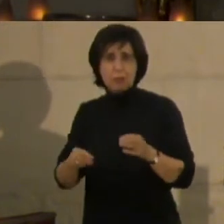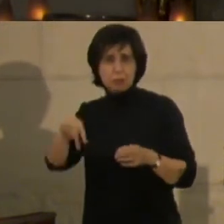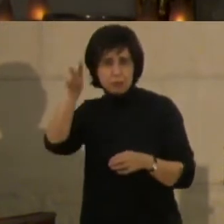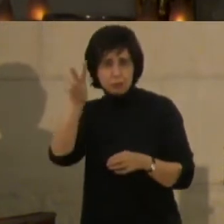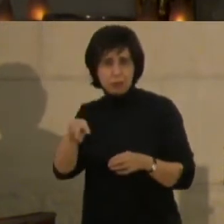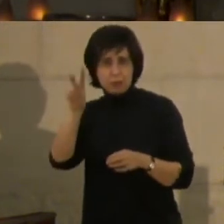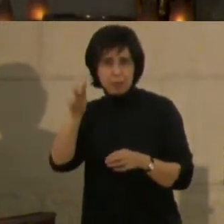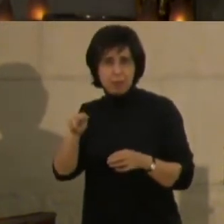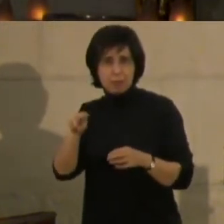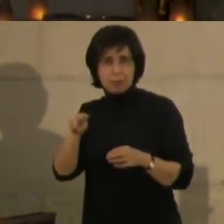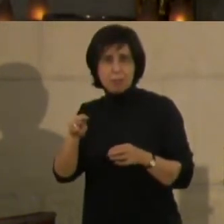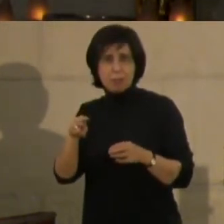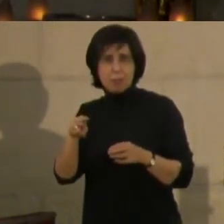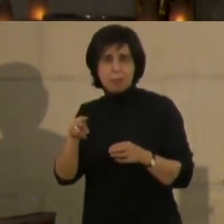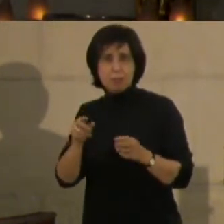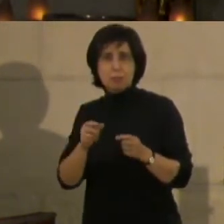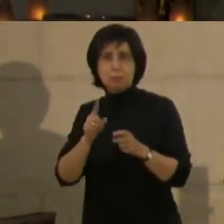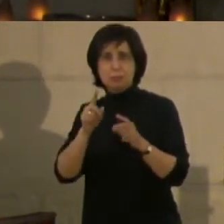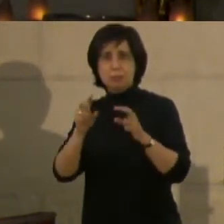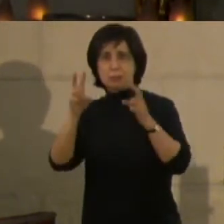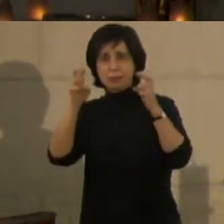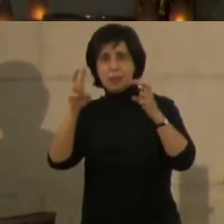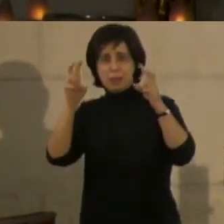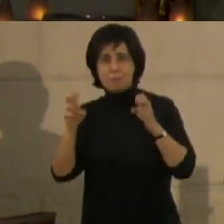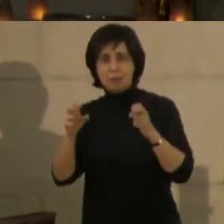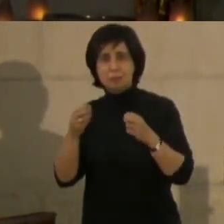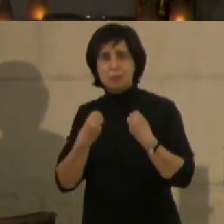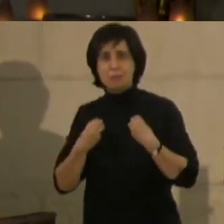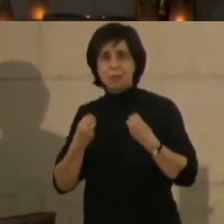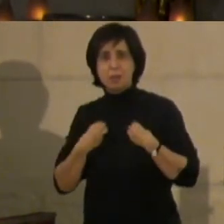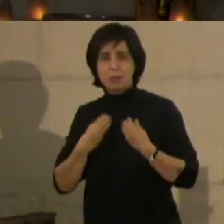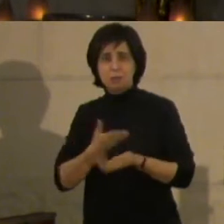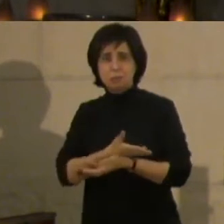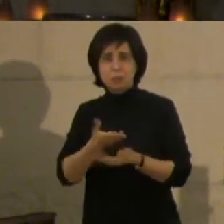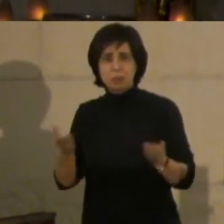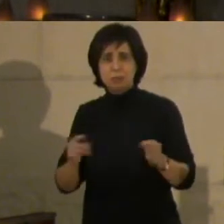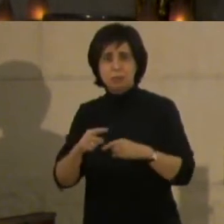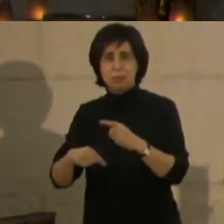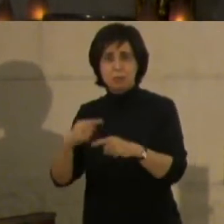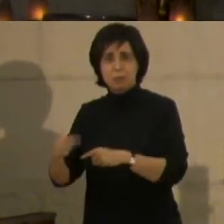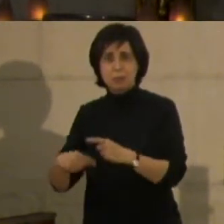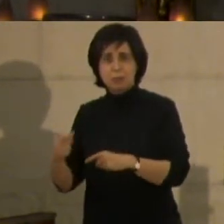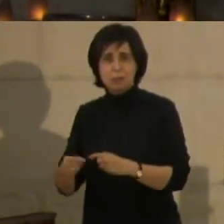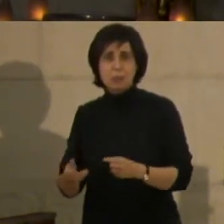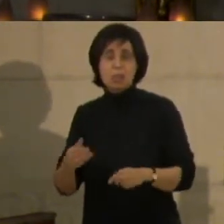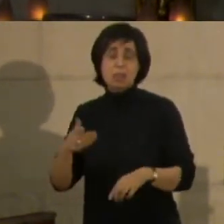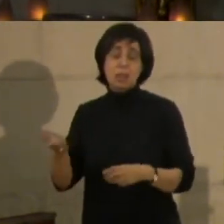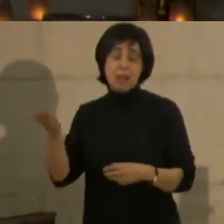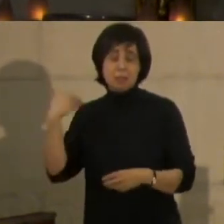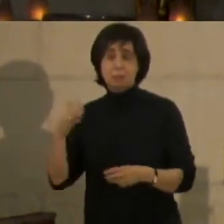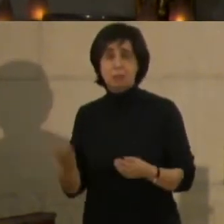verdad, cuestiones que son importantes para nosotros en la vida y que a veces no las hemos dado